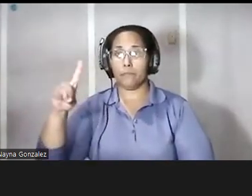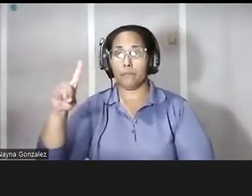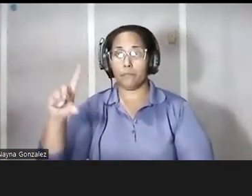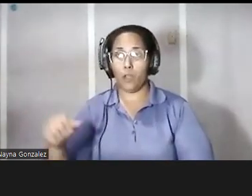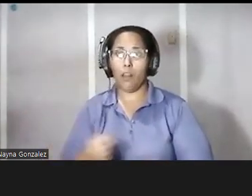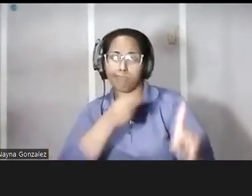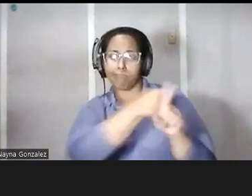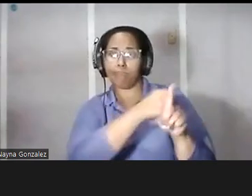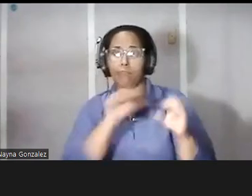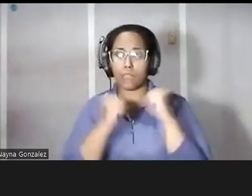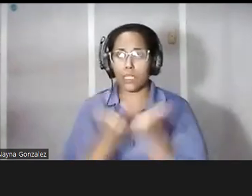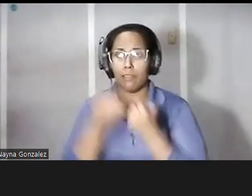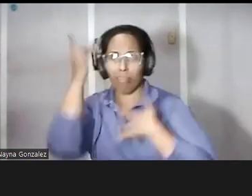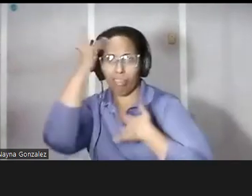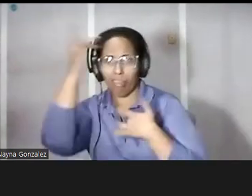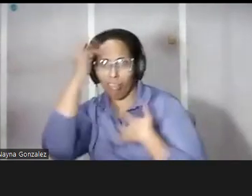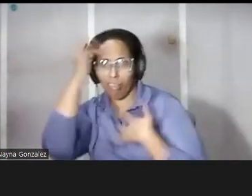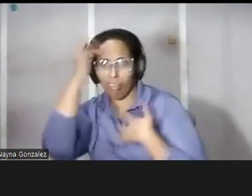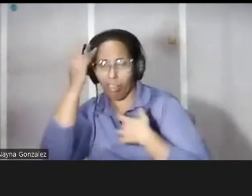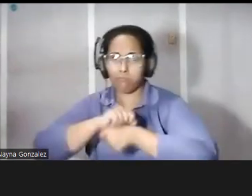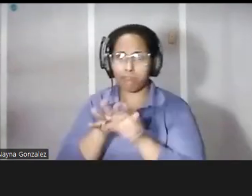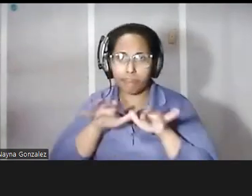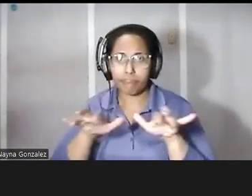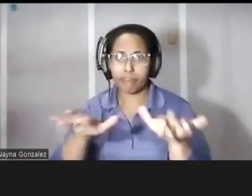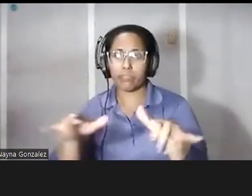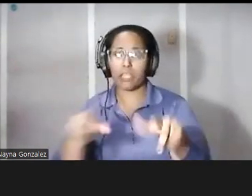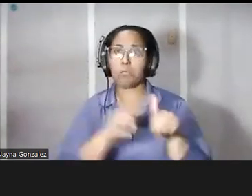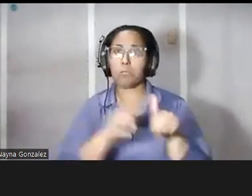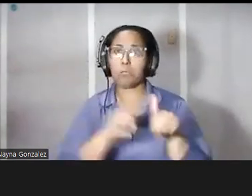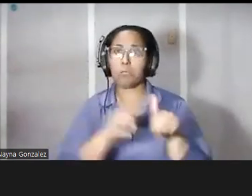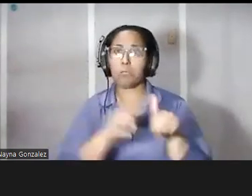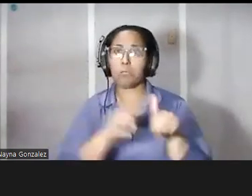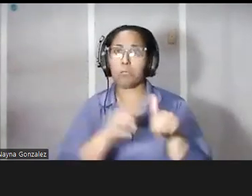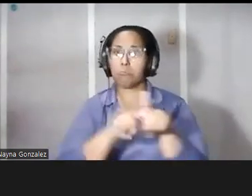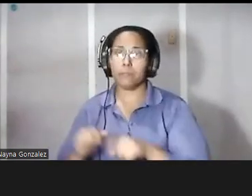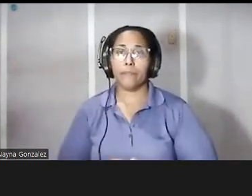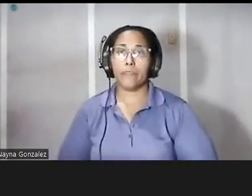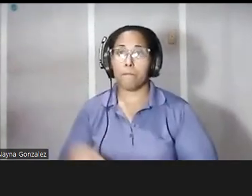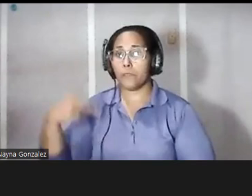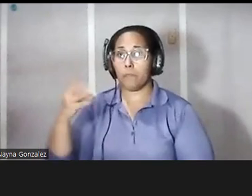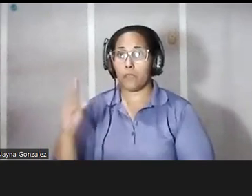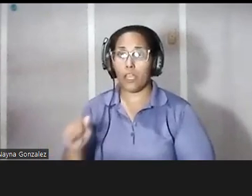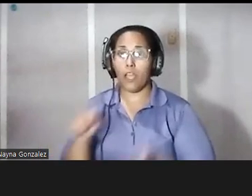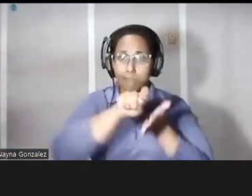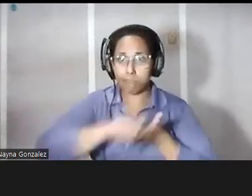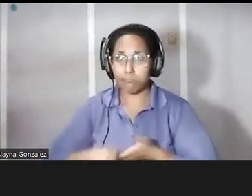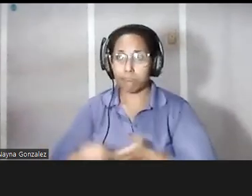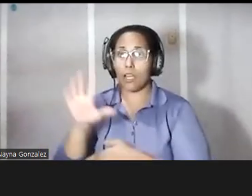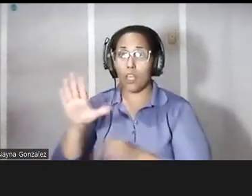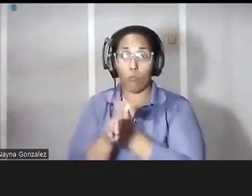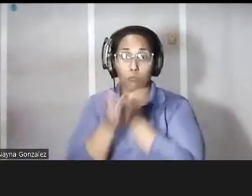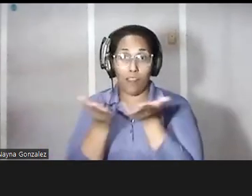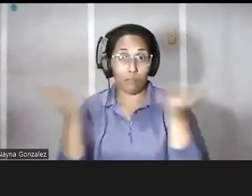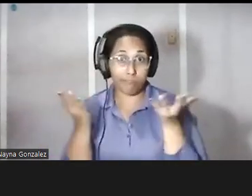las enfermedades, epidemias y pandemias, entre otros. Es coautora de 5 libros de texto sobre la historia